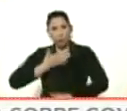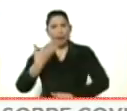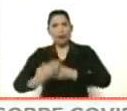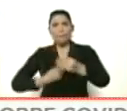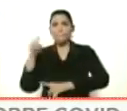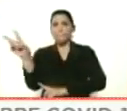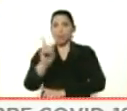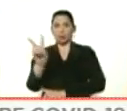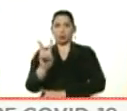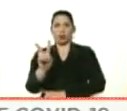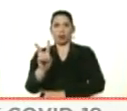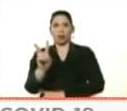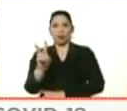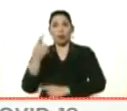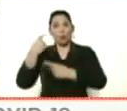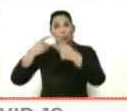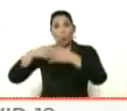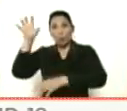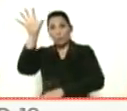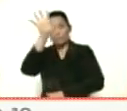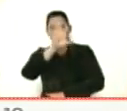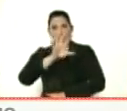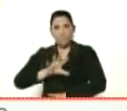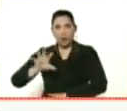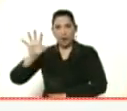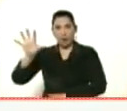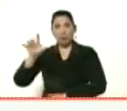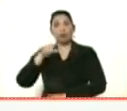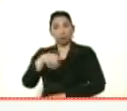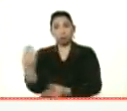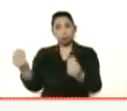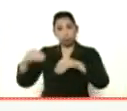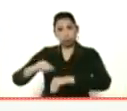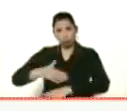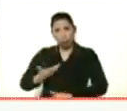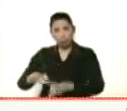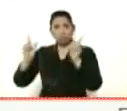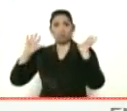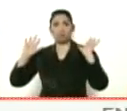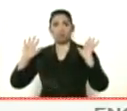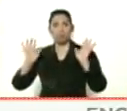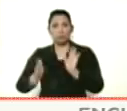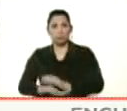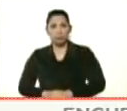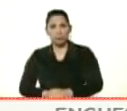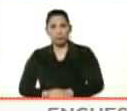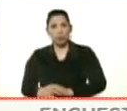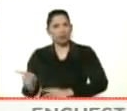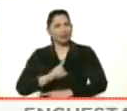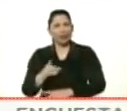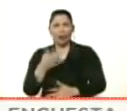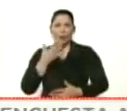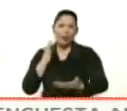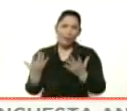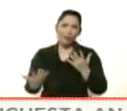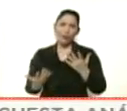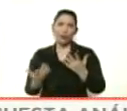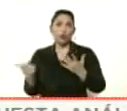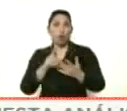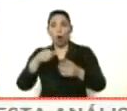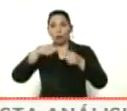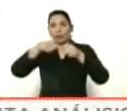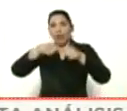Venezuela a otros países que así lo consideren, es no nos sentamos, no nos quedamos